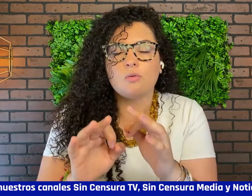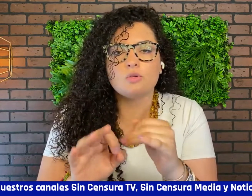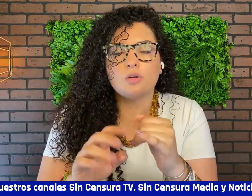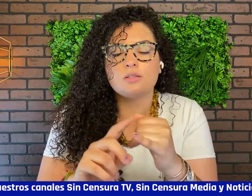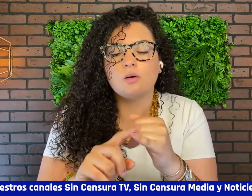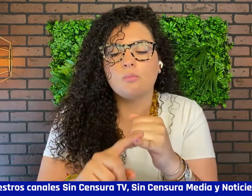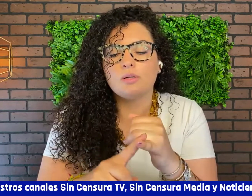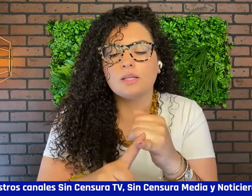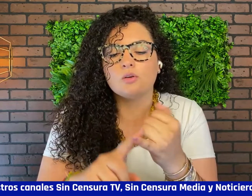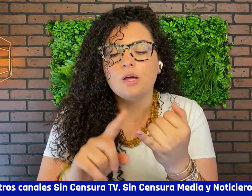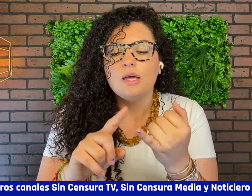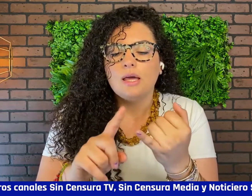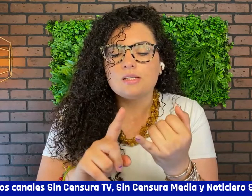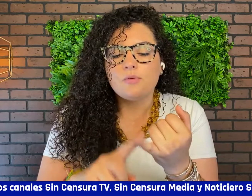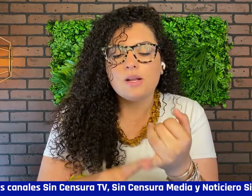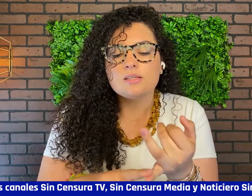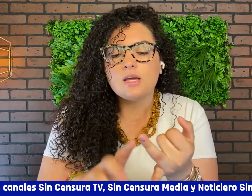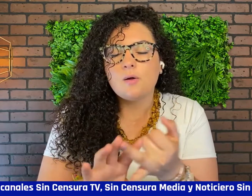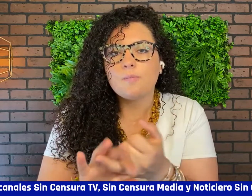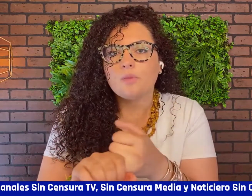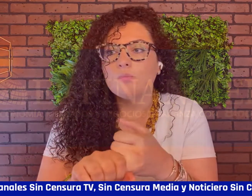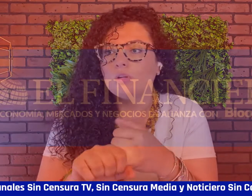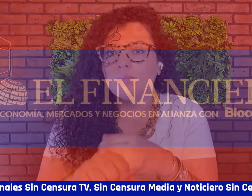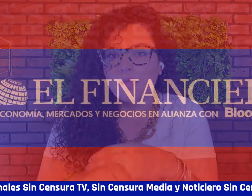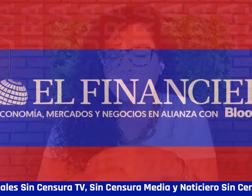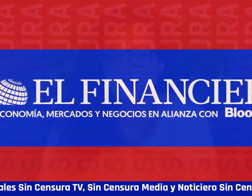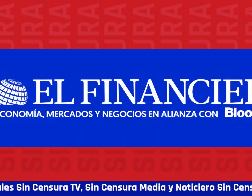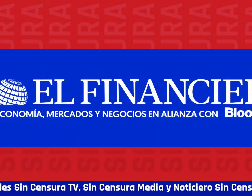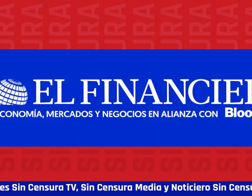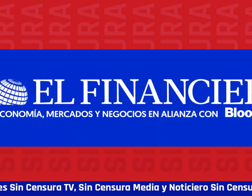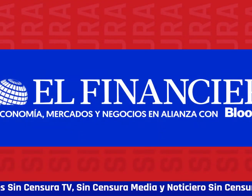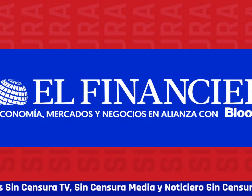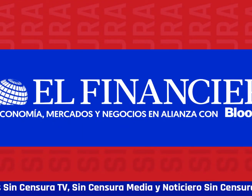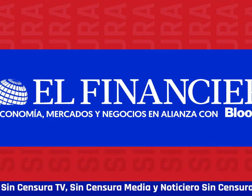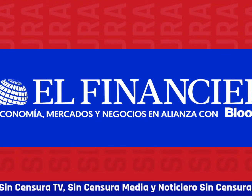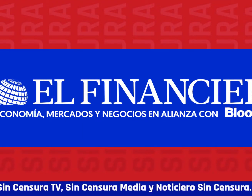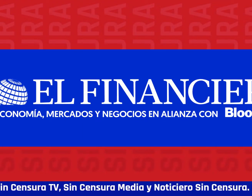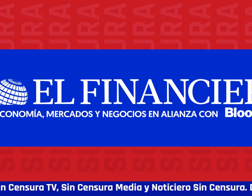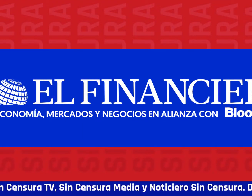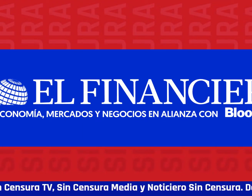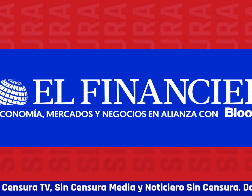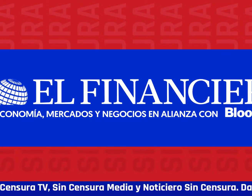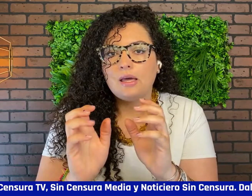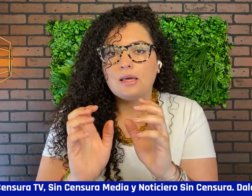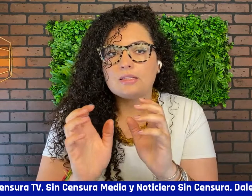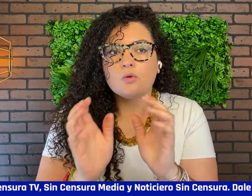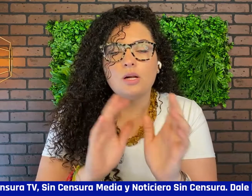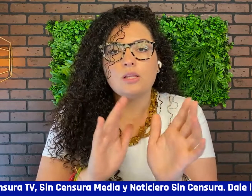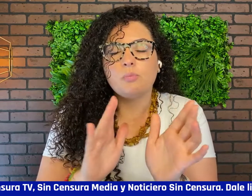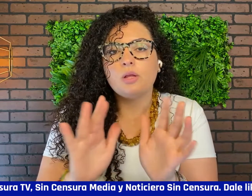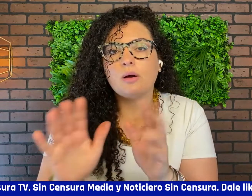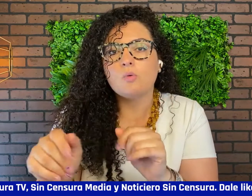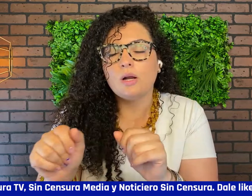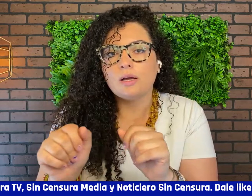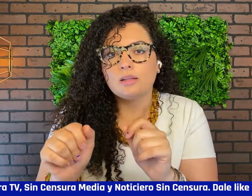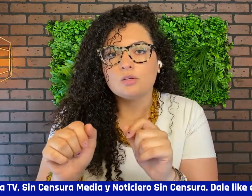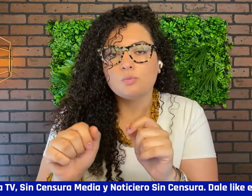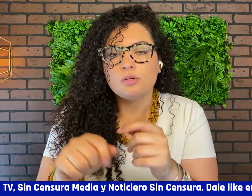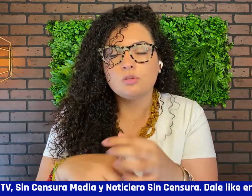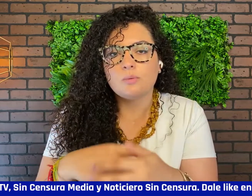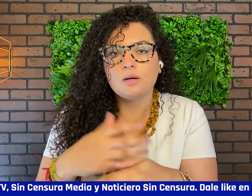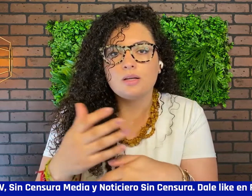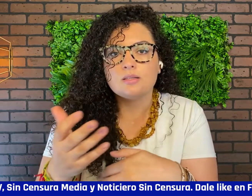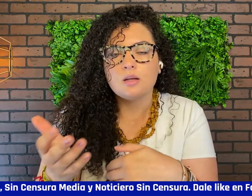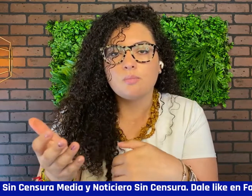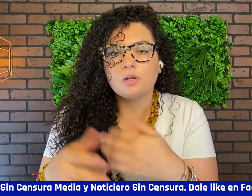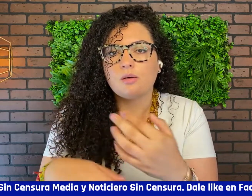delicado la información que está compartiendo. Es el Financiero y Multimedios, quienes están compartiendo que según el tipo de vacuna que te has